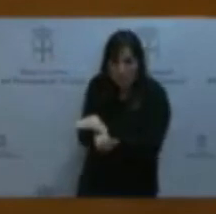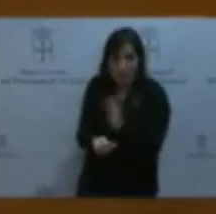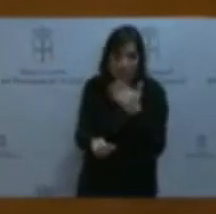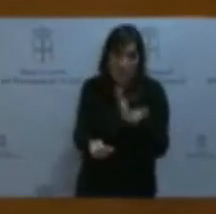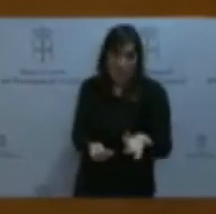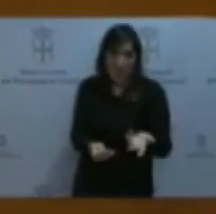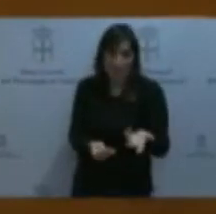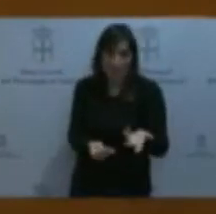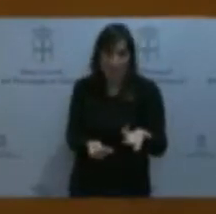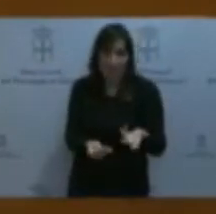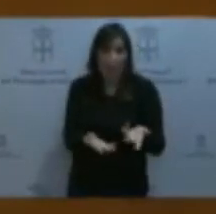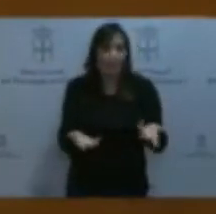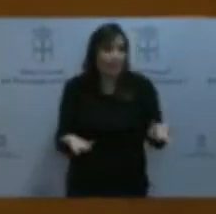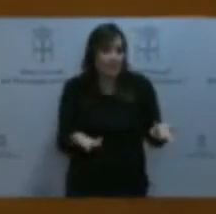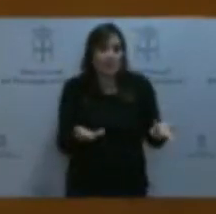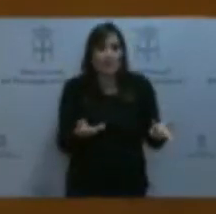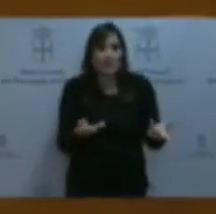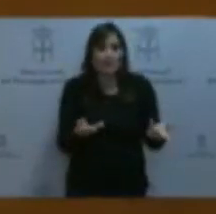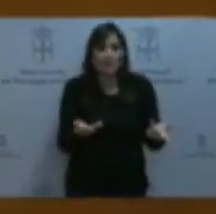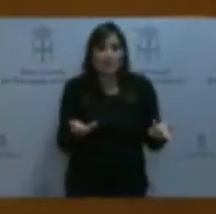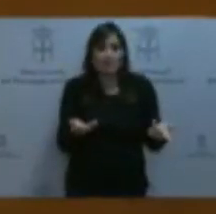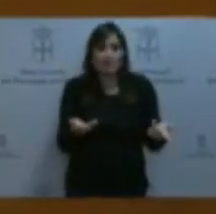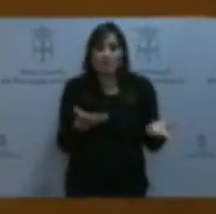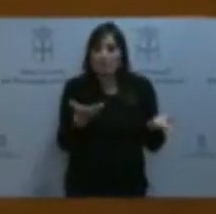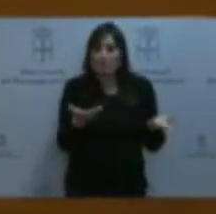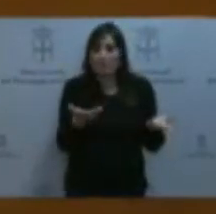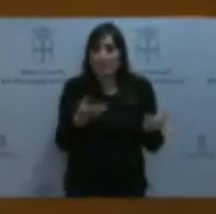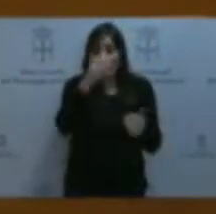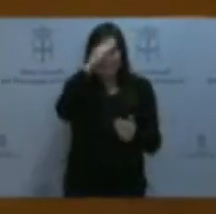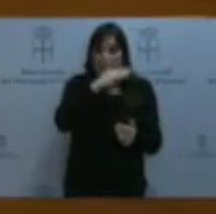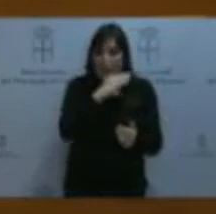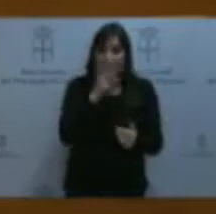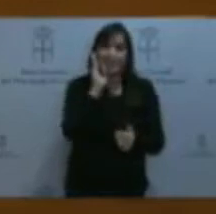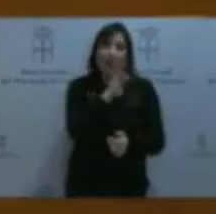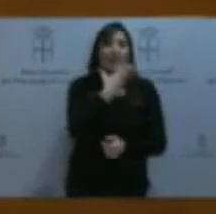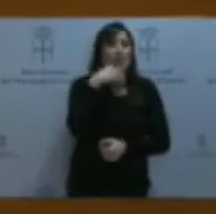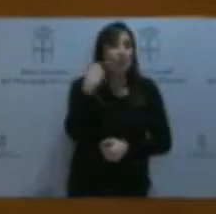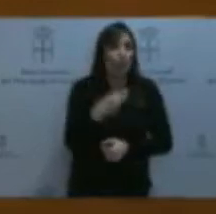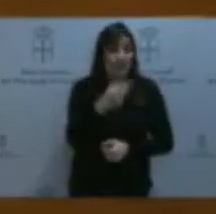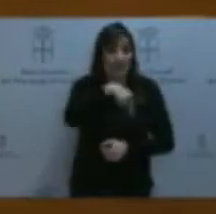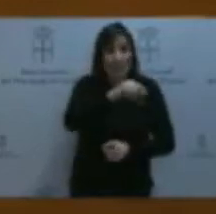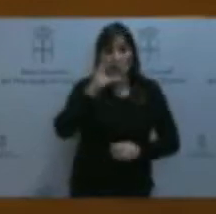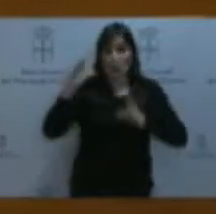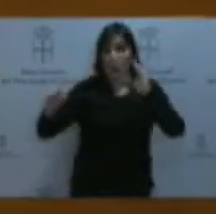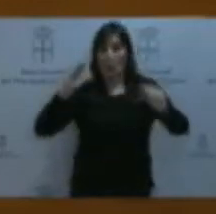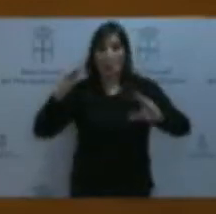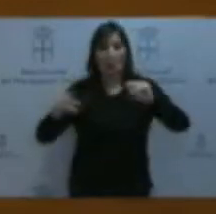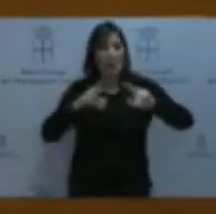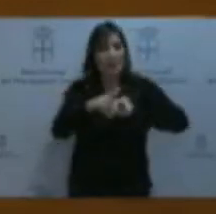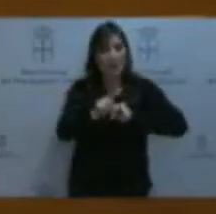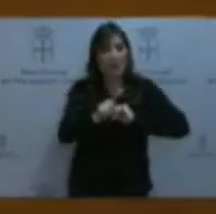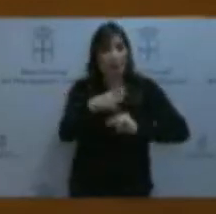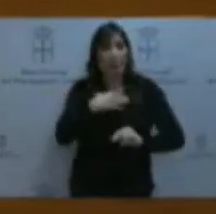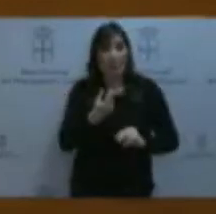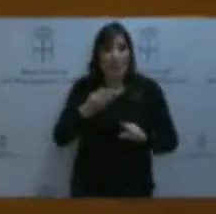Lo inútil es no evitar que esos padres y madres jóvenes se marchen. Se puede estar invirtiendo en personas que pueden tener